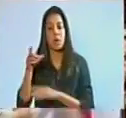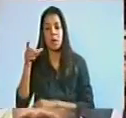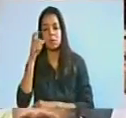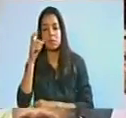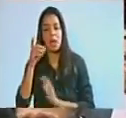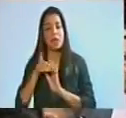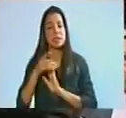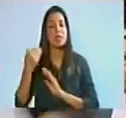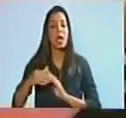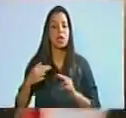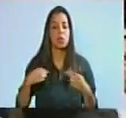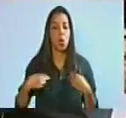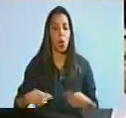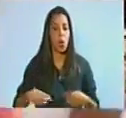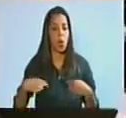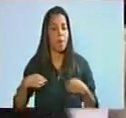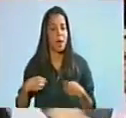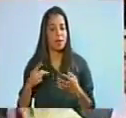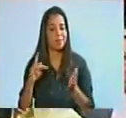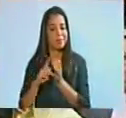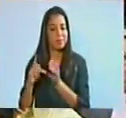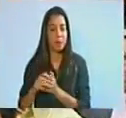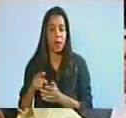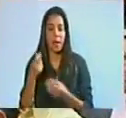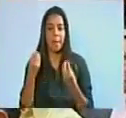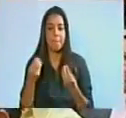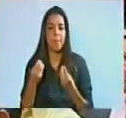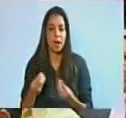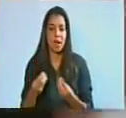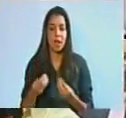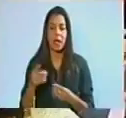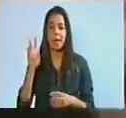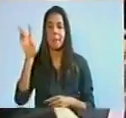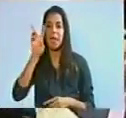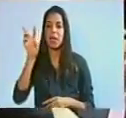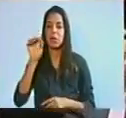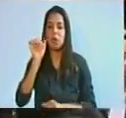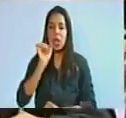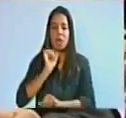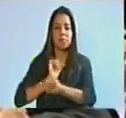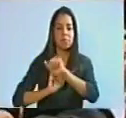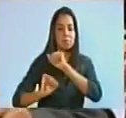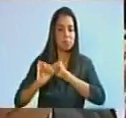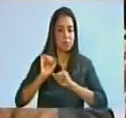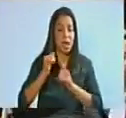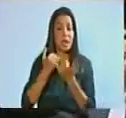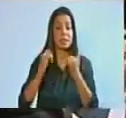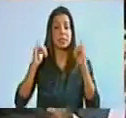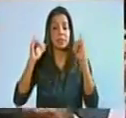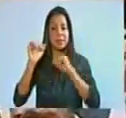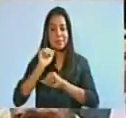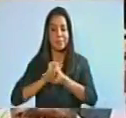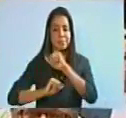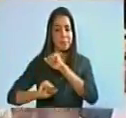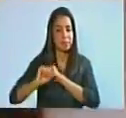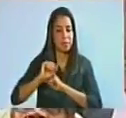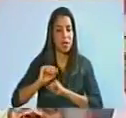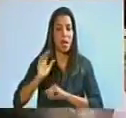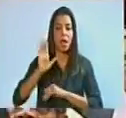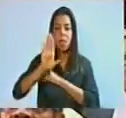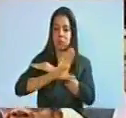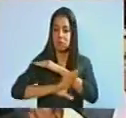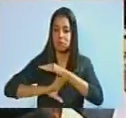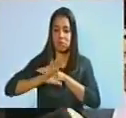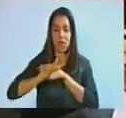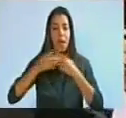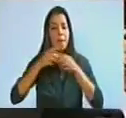en función de la defensa de los grandes intereses de la patria, de la defensa integral de la nación, de